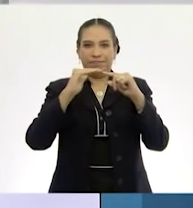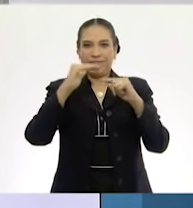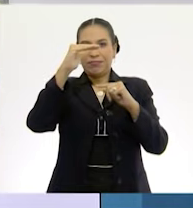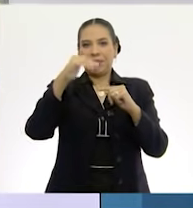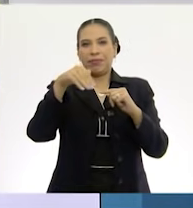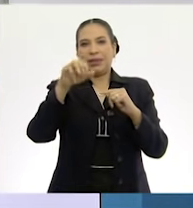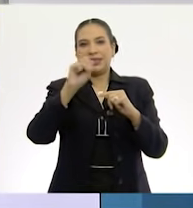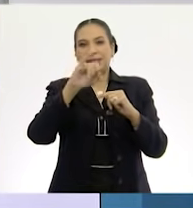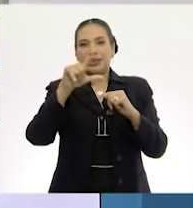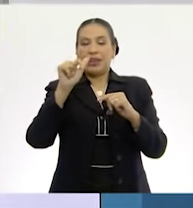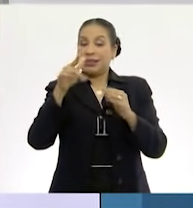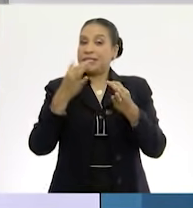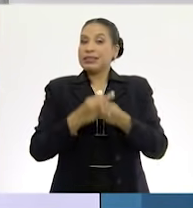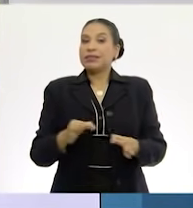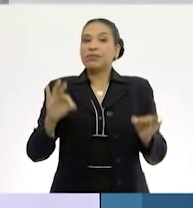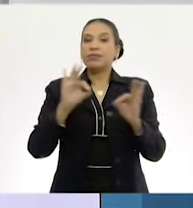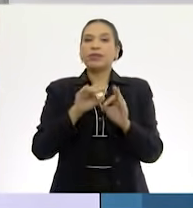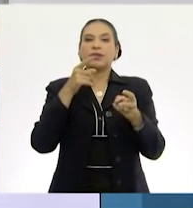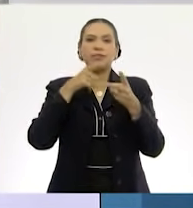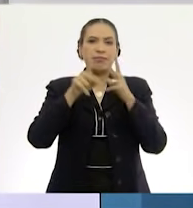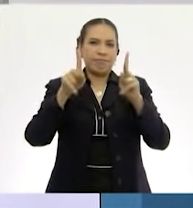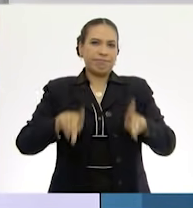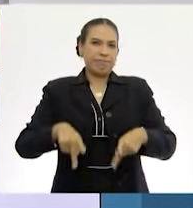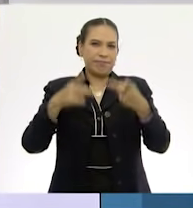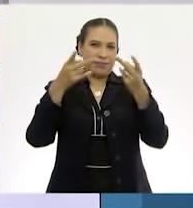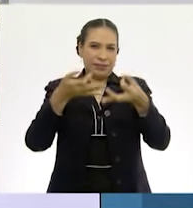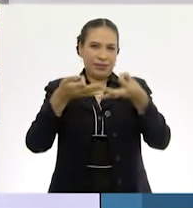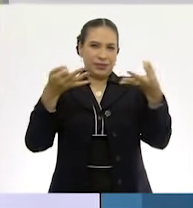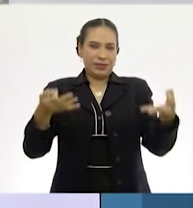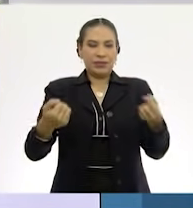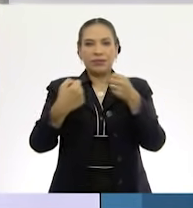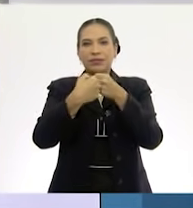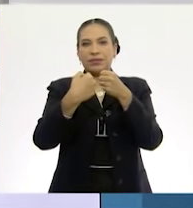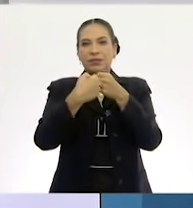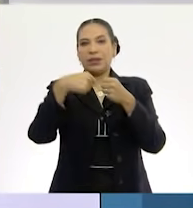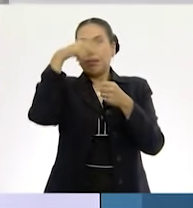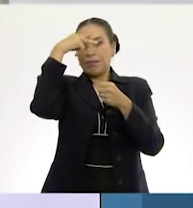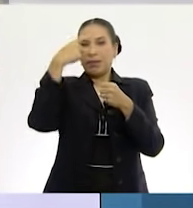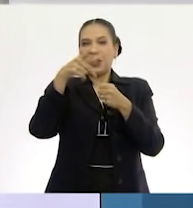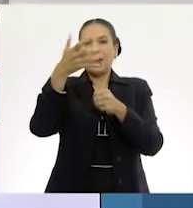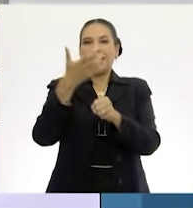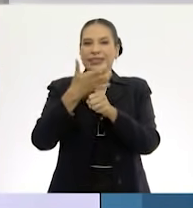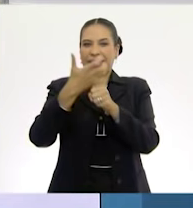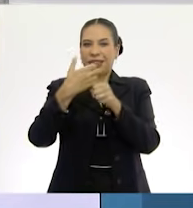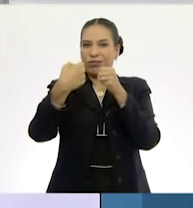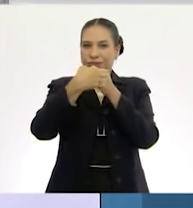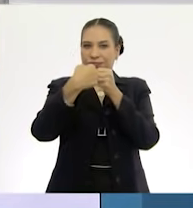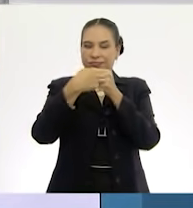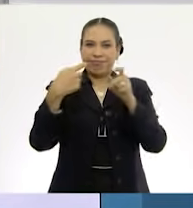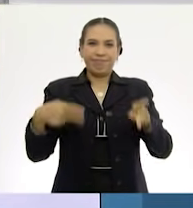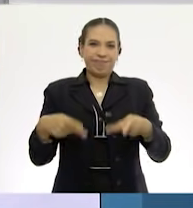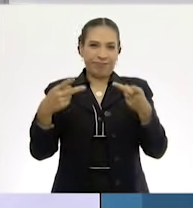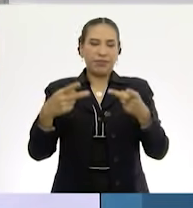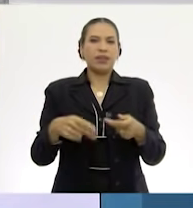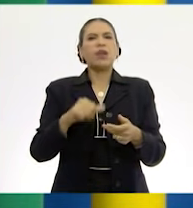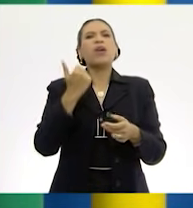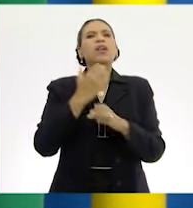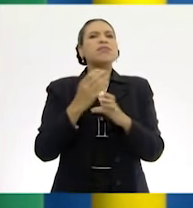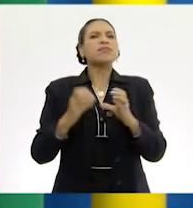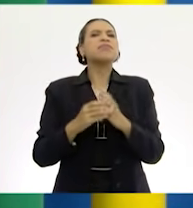episodio importantísimo y a partir de esa venta se marcó la frontera moderna de México con Estados Unidos. ¿Qué otra cosa, Juan